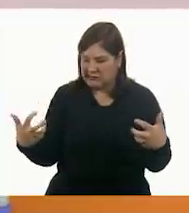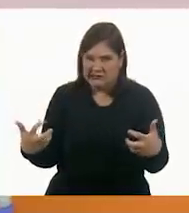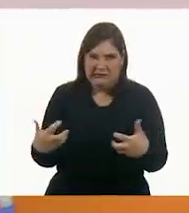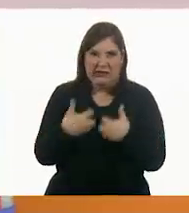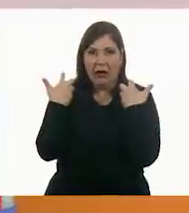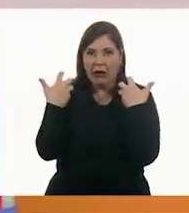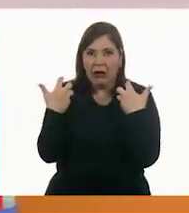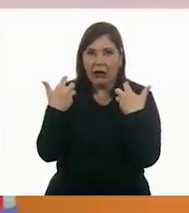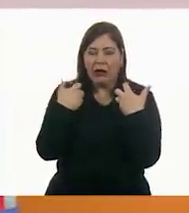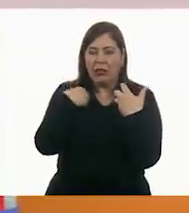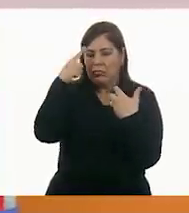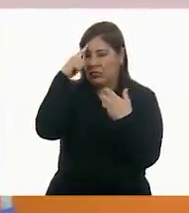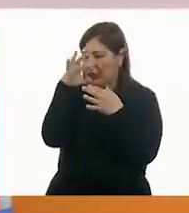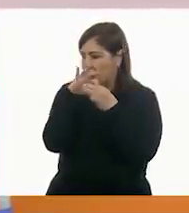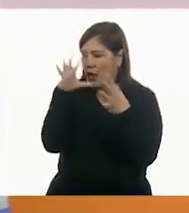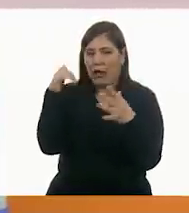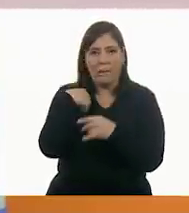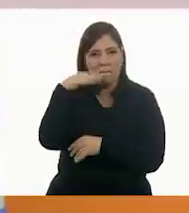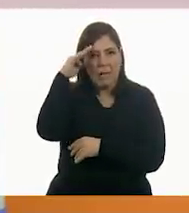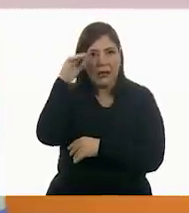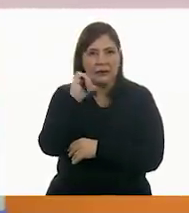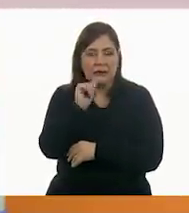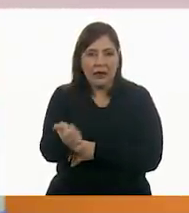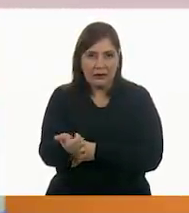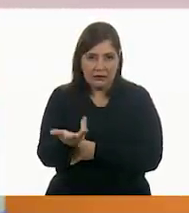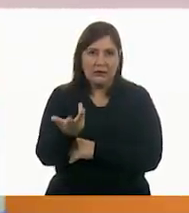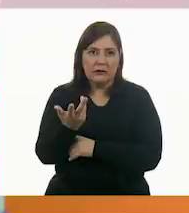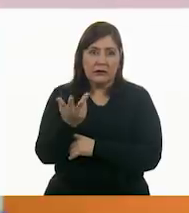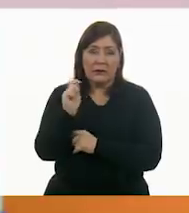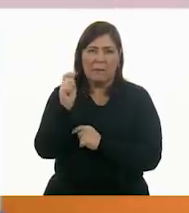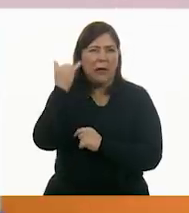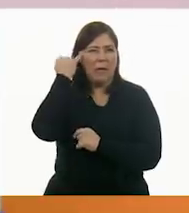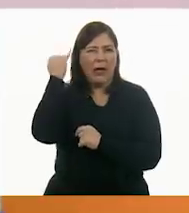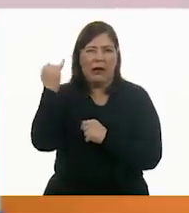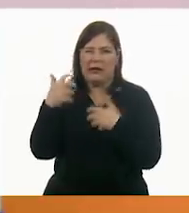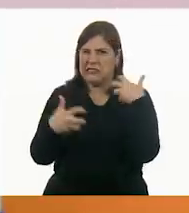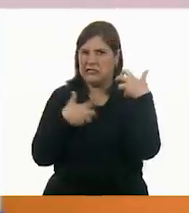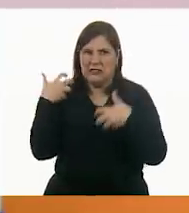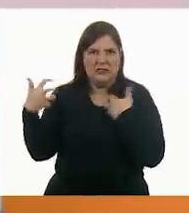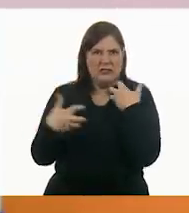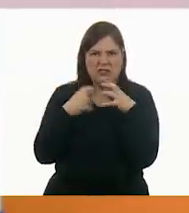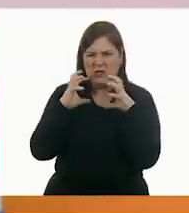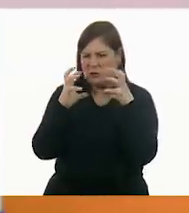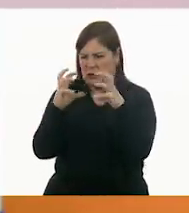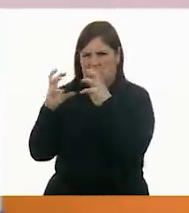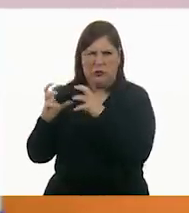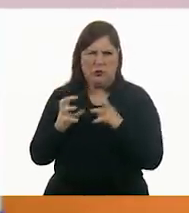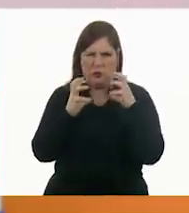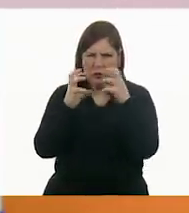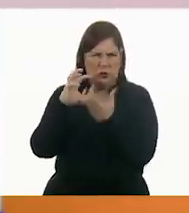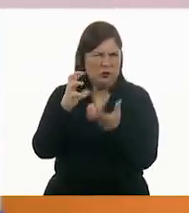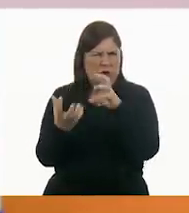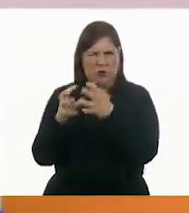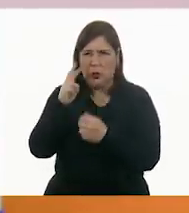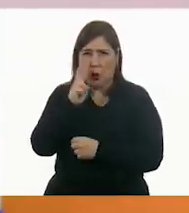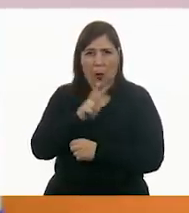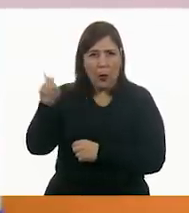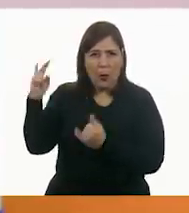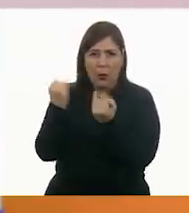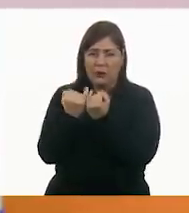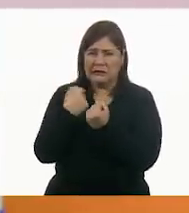haciendo? Entonces, imagínate que estás enojado en tu cerebro y estás enojado, mira, así. Así van